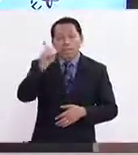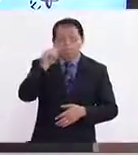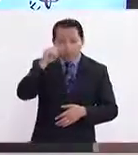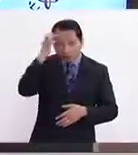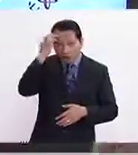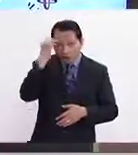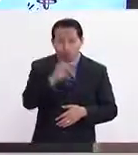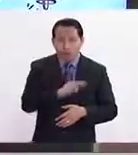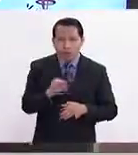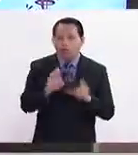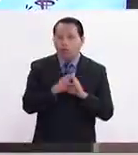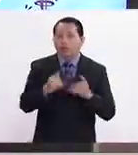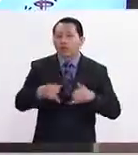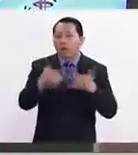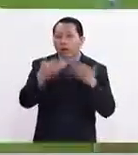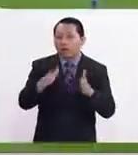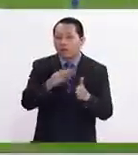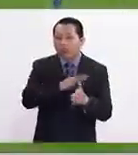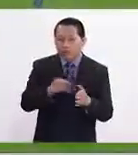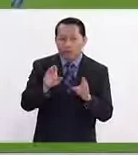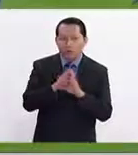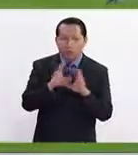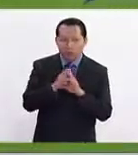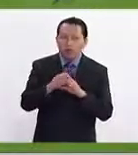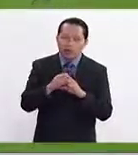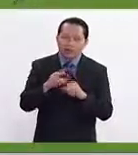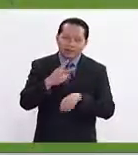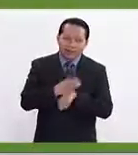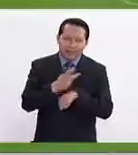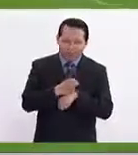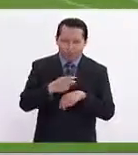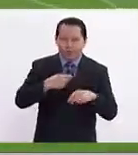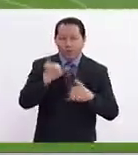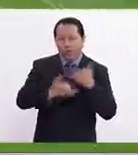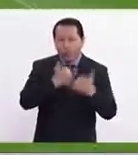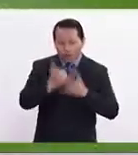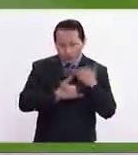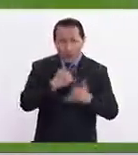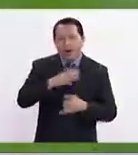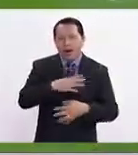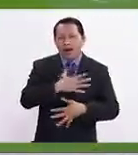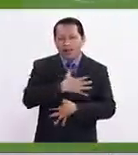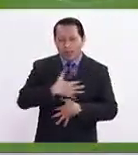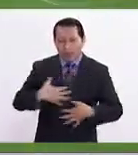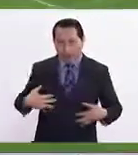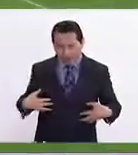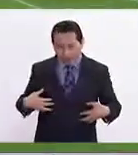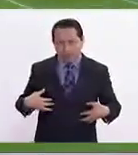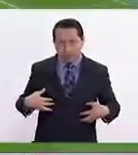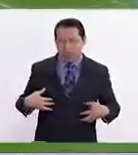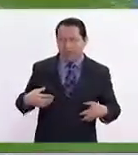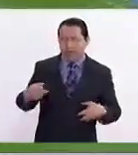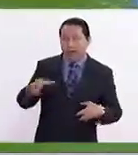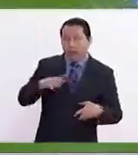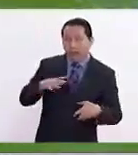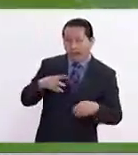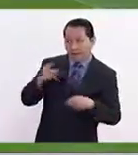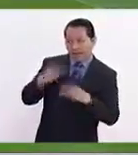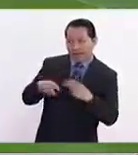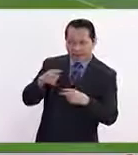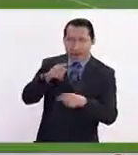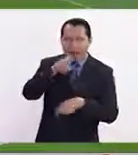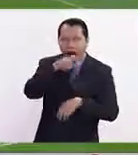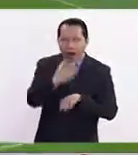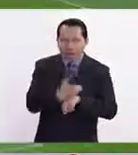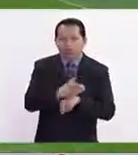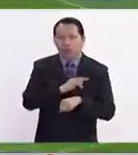primer finalista del torneo de apertura. Tenemos el partido de vuelta. Tigres de la Universidad Autónoma de Nuevo León estará recibiendo al América en el Universitario